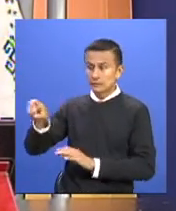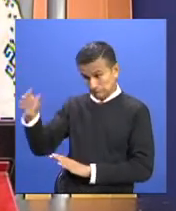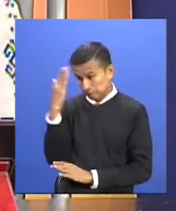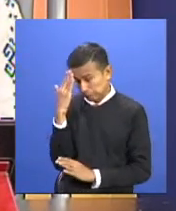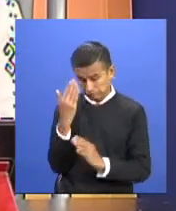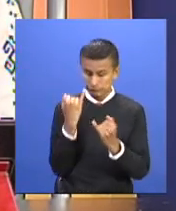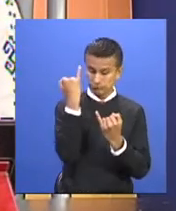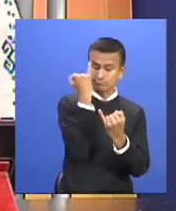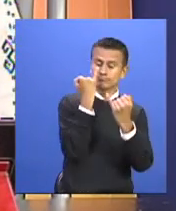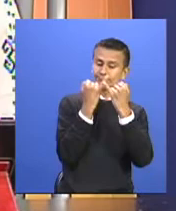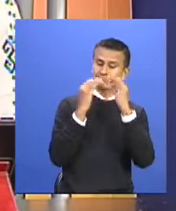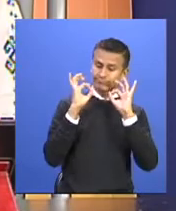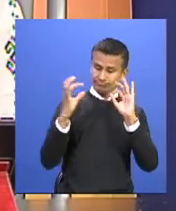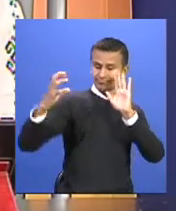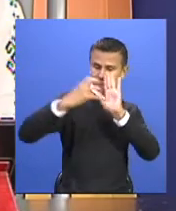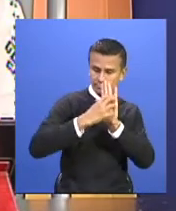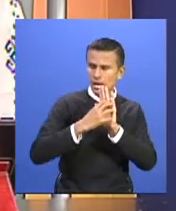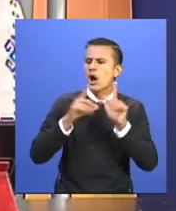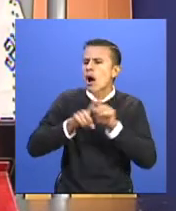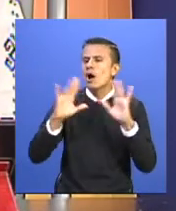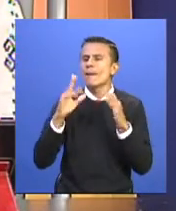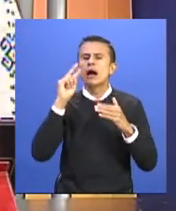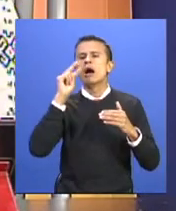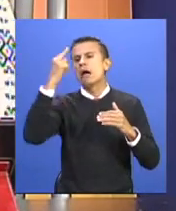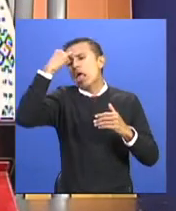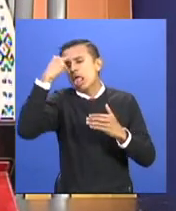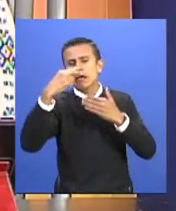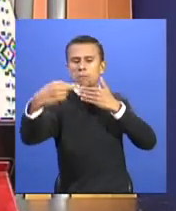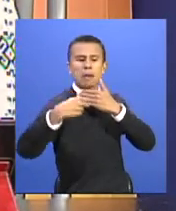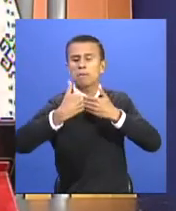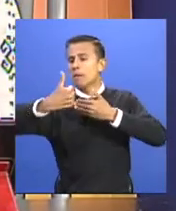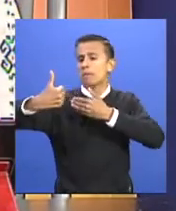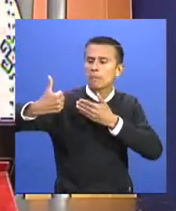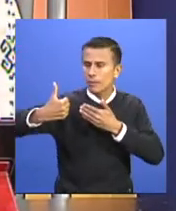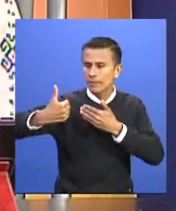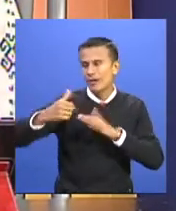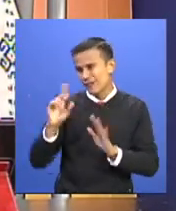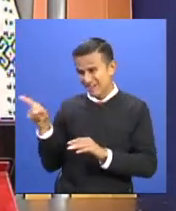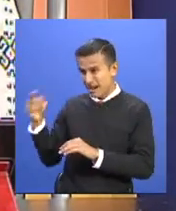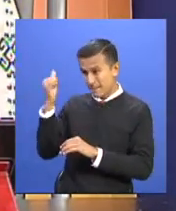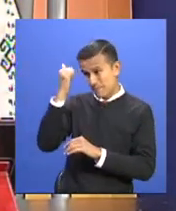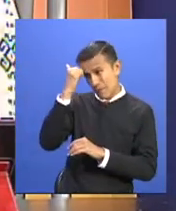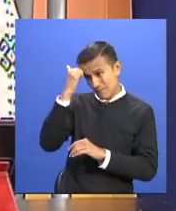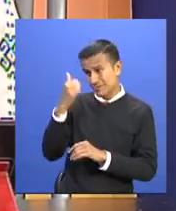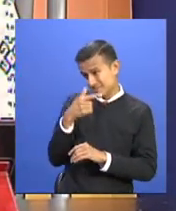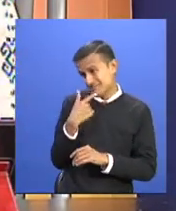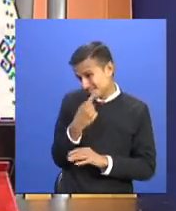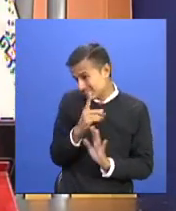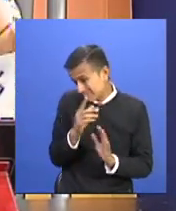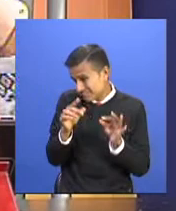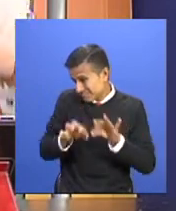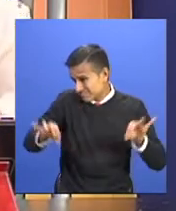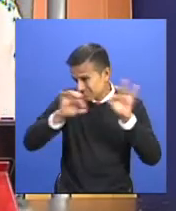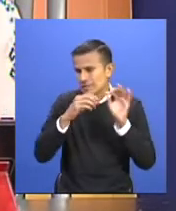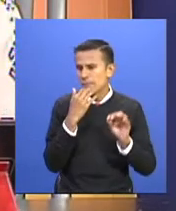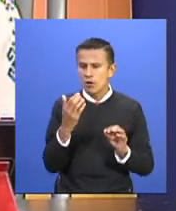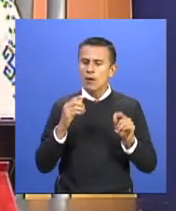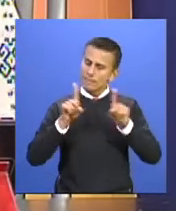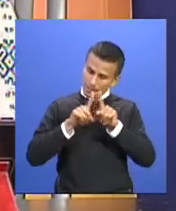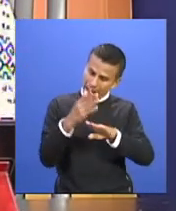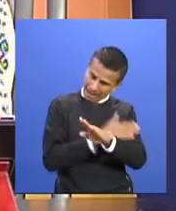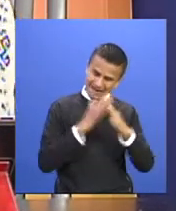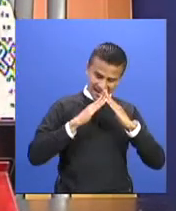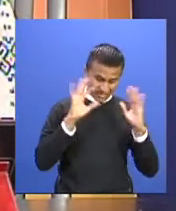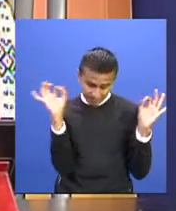La idea de la reputación corporativa no es solamente un asunto de cómo me ven afuera, porque la profesora Paola decía, hay que organizar la casa y primero sentir que estamos